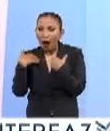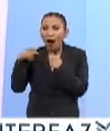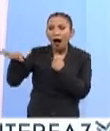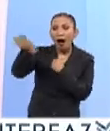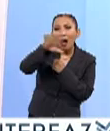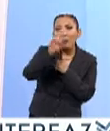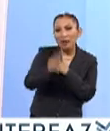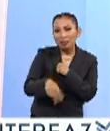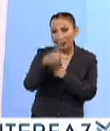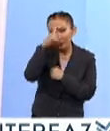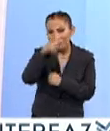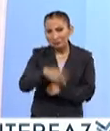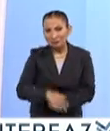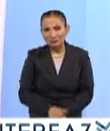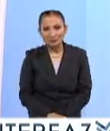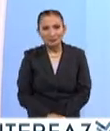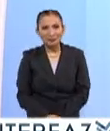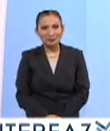la realidad de nuestro país.